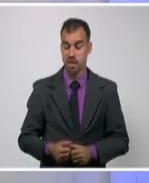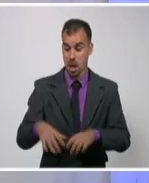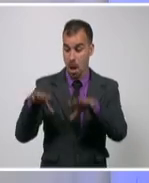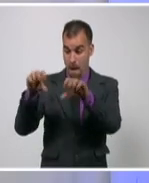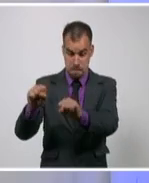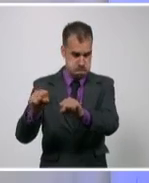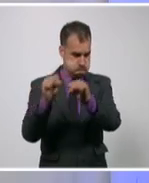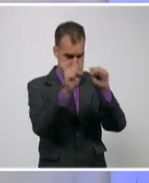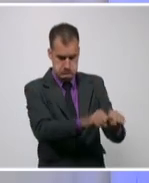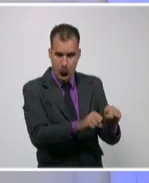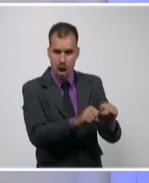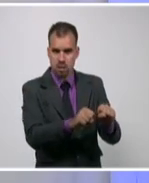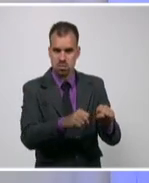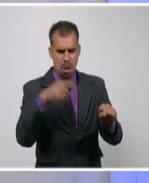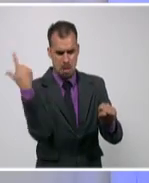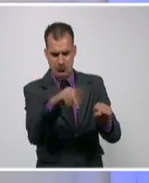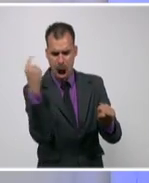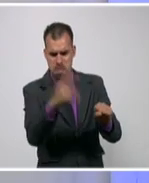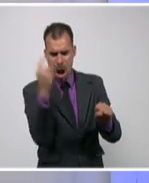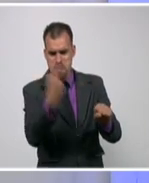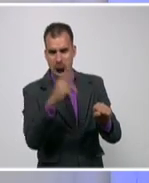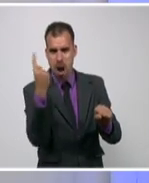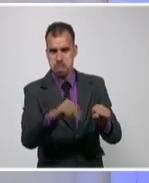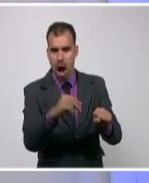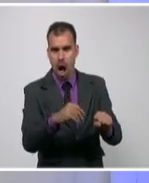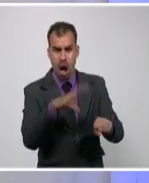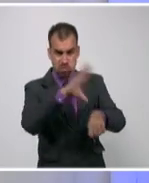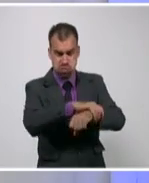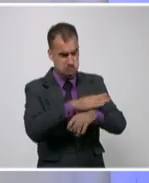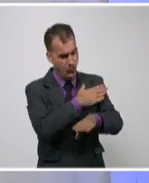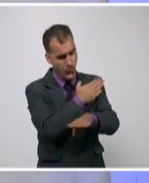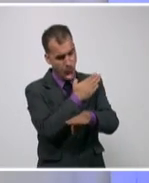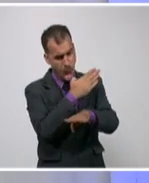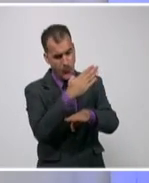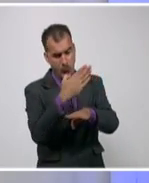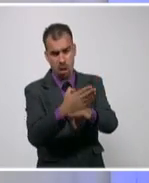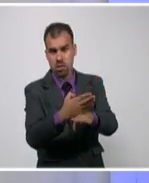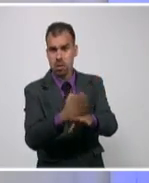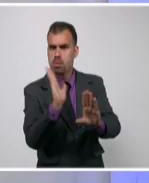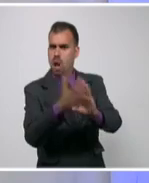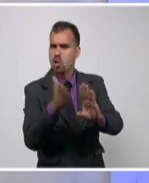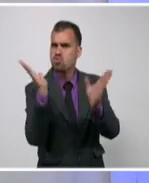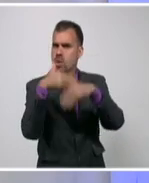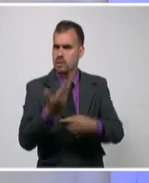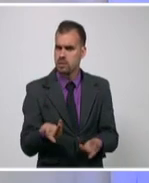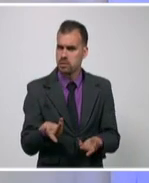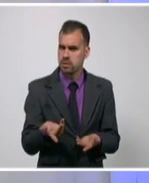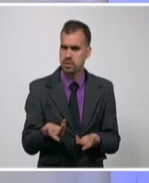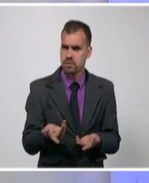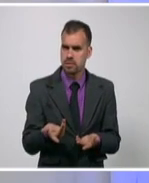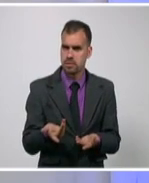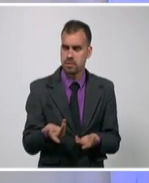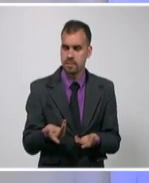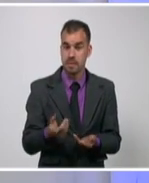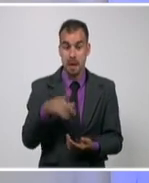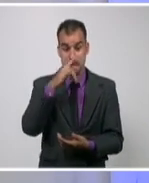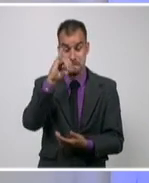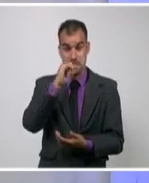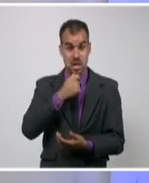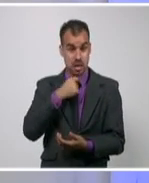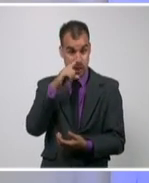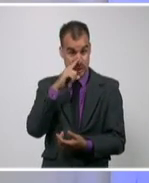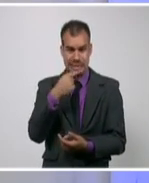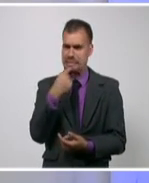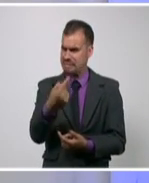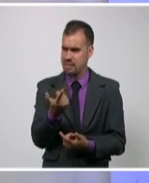largos encarcelamientos sin presentar cargos. La recién estrenada administración de Joe Biden ha dicho que para el término de su mandato